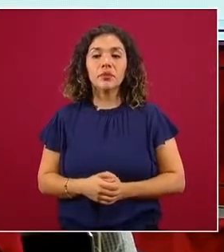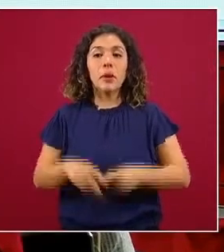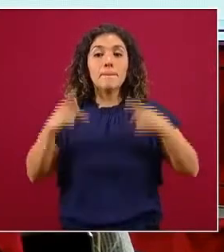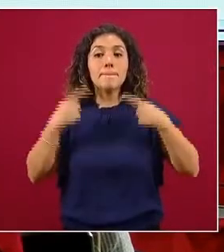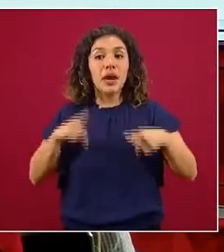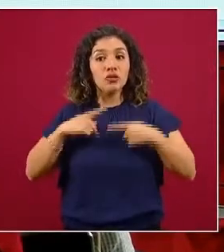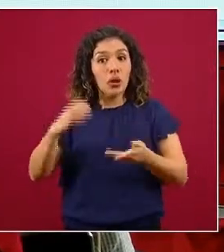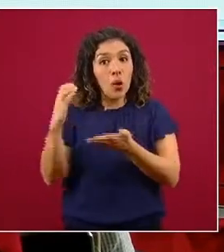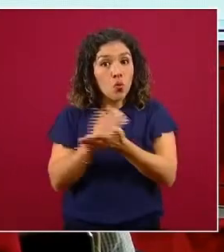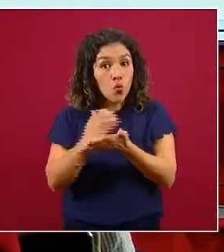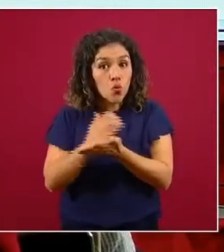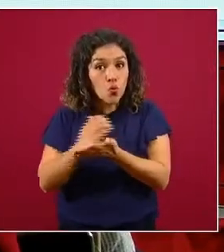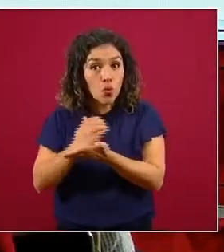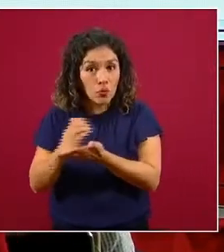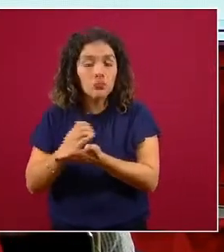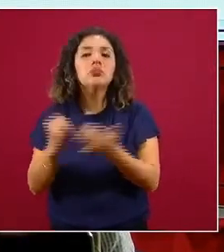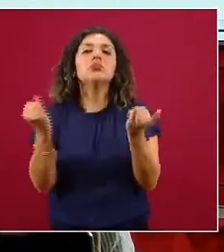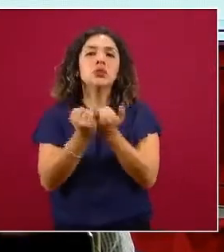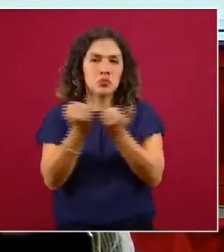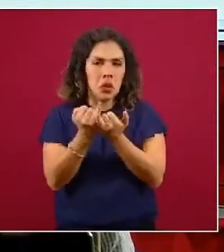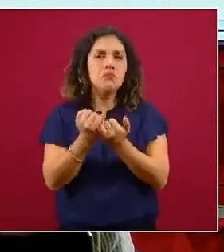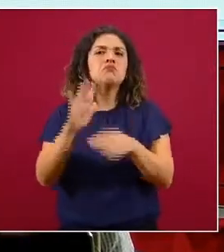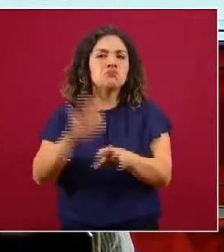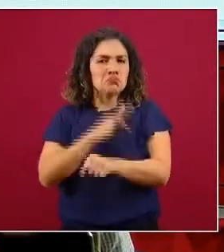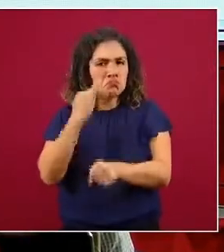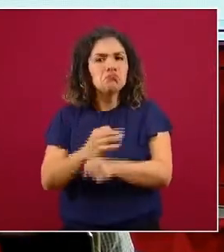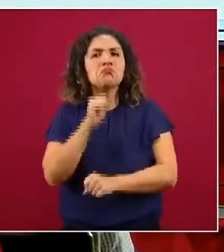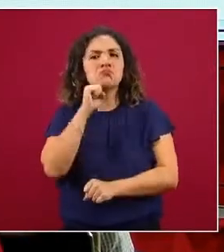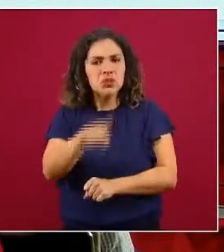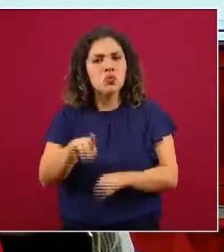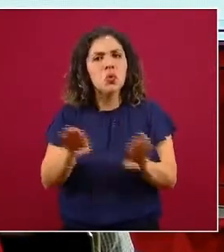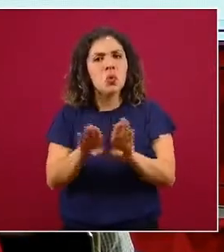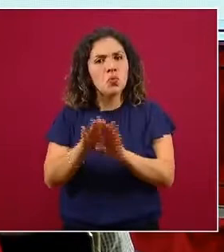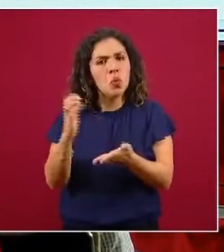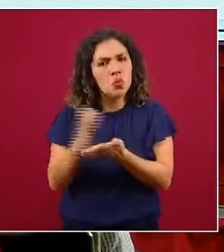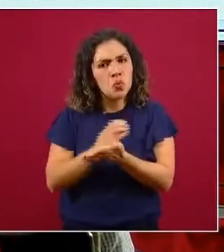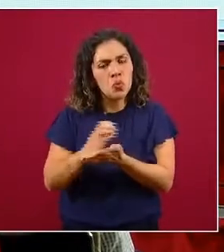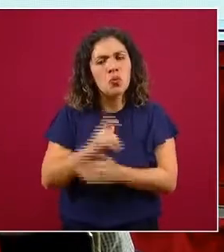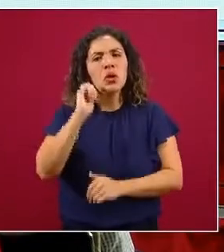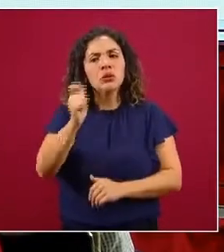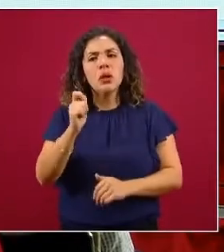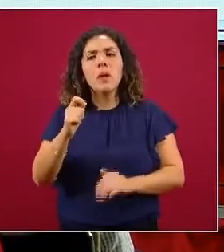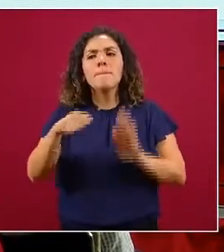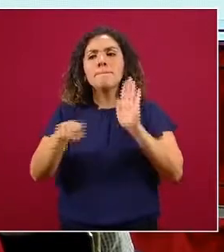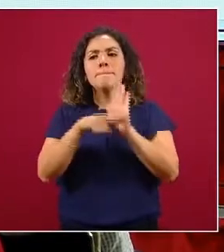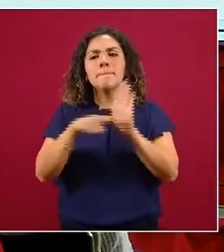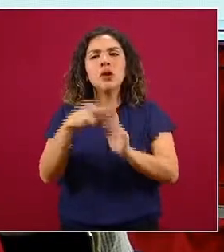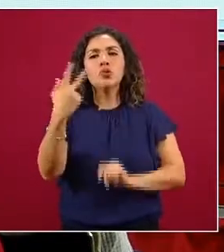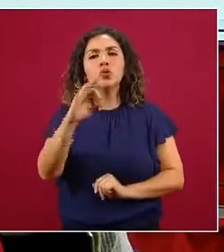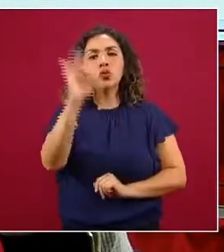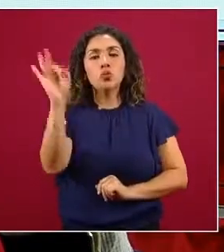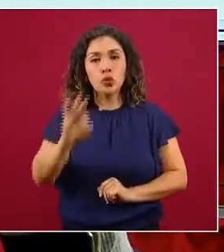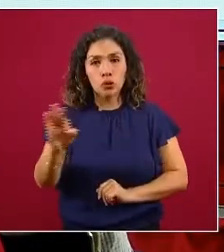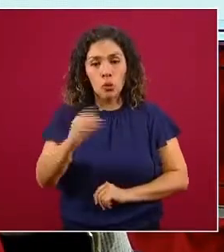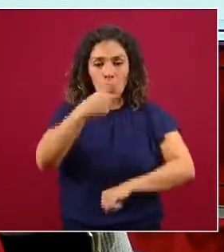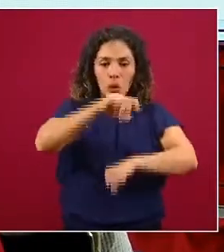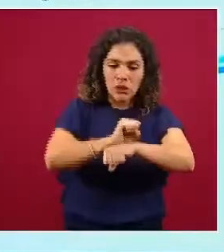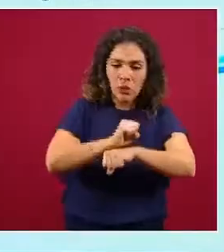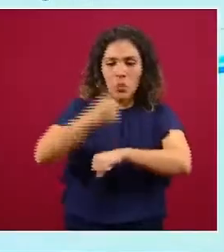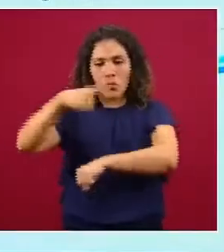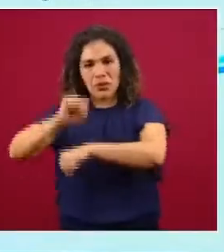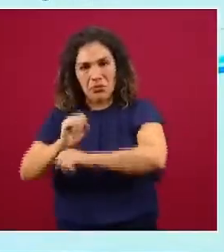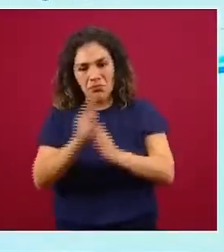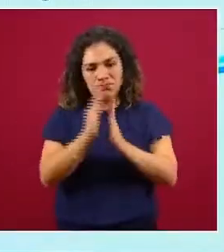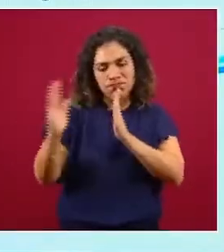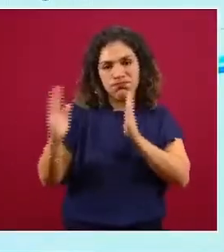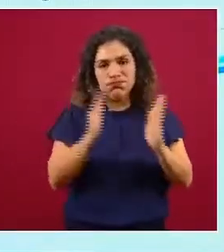personas recuperadas han seguido un poco también el patrón de los casos recuperados, es un menos 8% entre una semana y la otra,